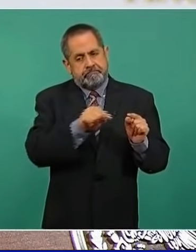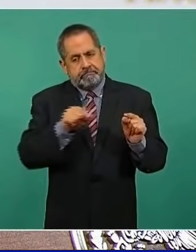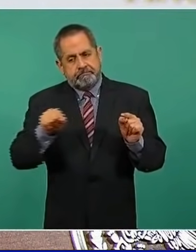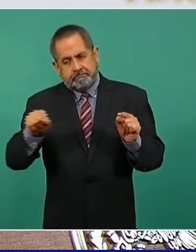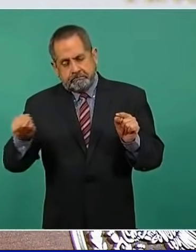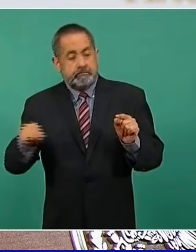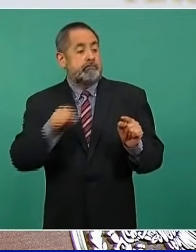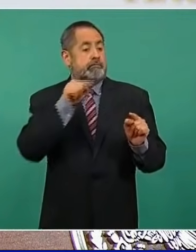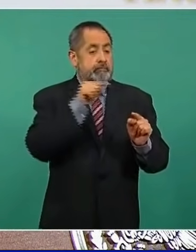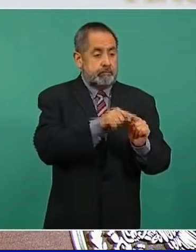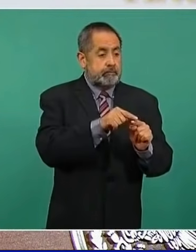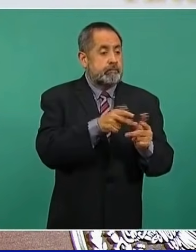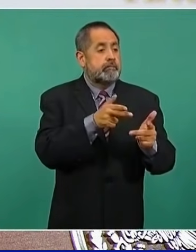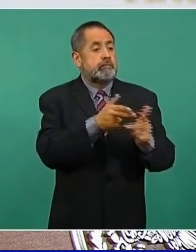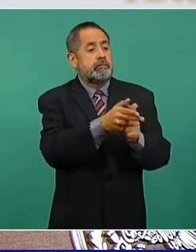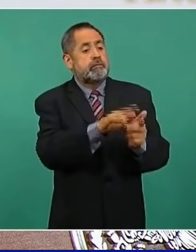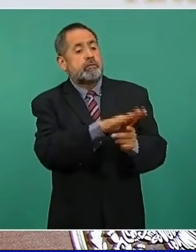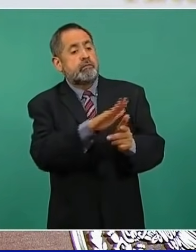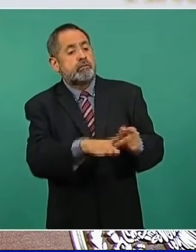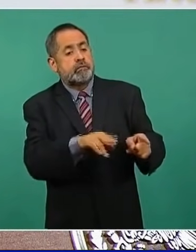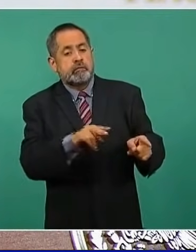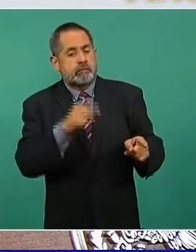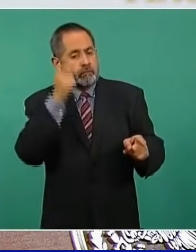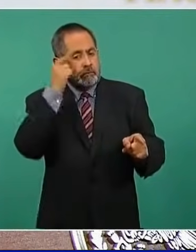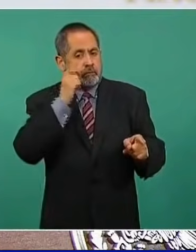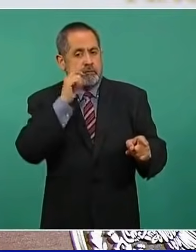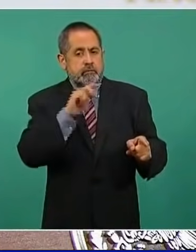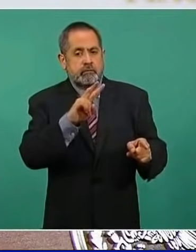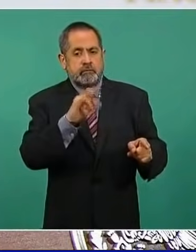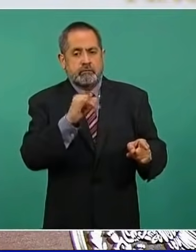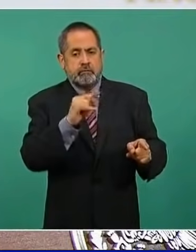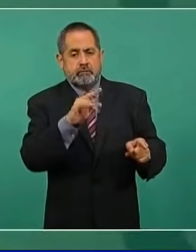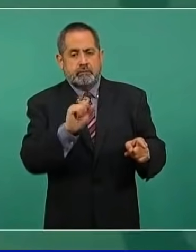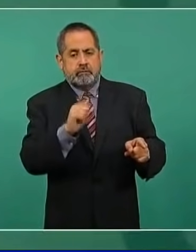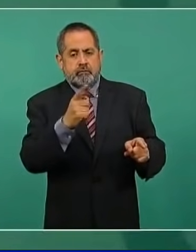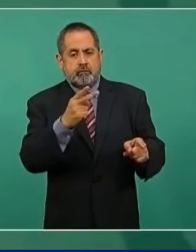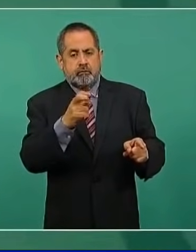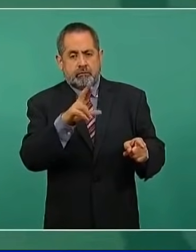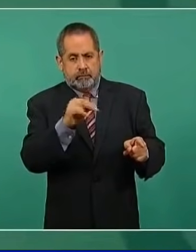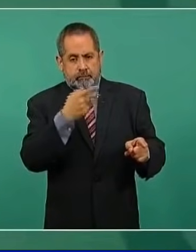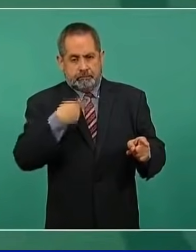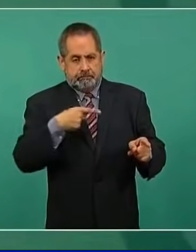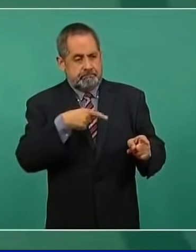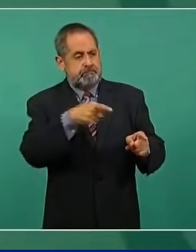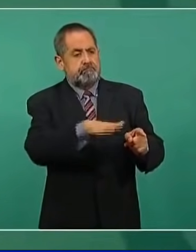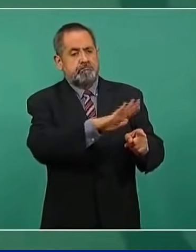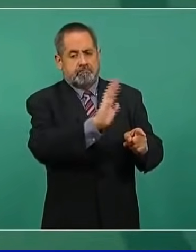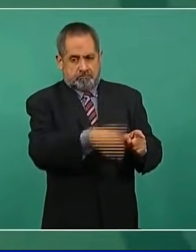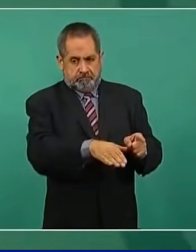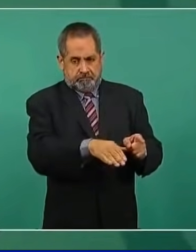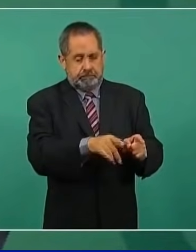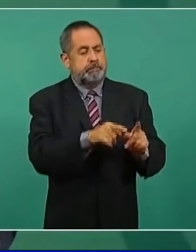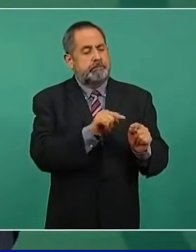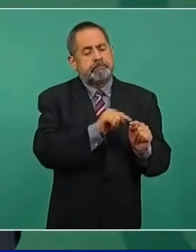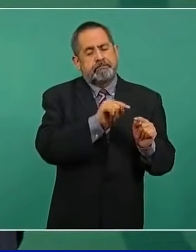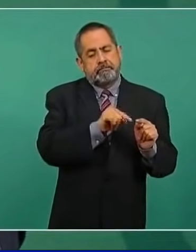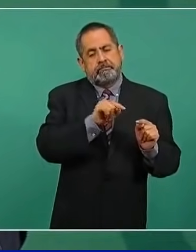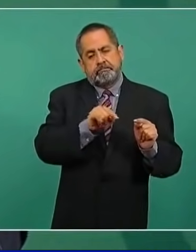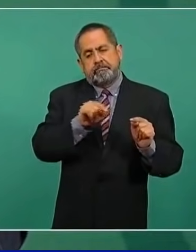asesinó a Vicente Guerrero. Entonces, hemos llevado a cabo, creo que ya